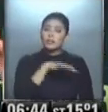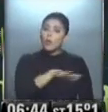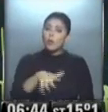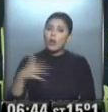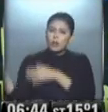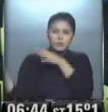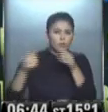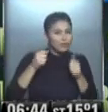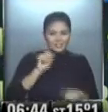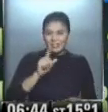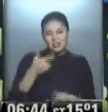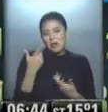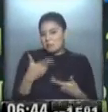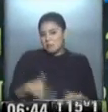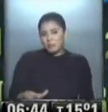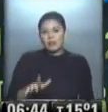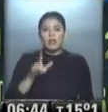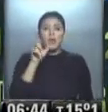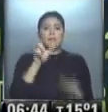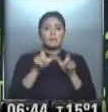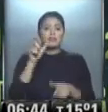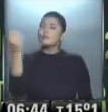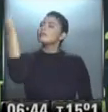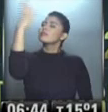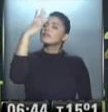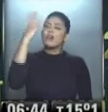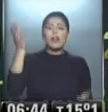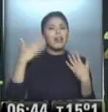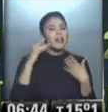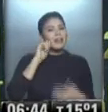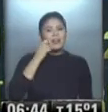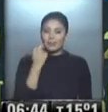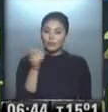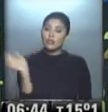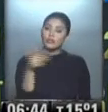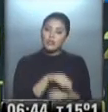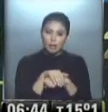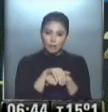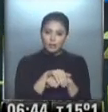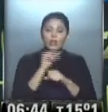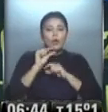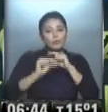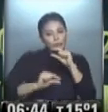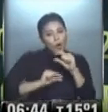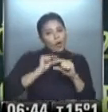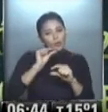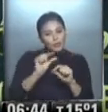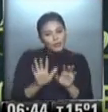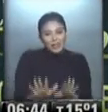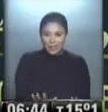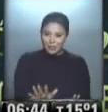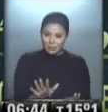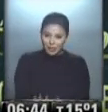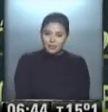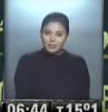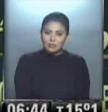no sopla tanto, la gente va a protegerse, a tomar un poquito de solcito, de aire. Y queridos amigos, despacito, suavecito, poquito